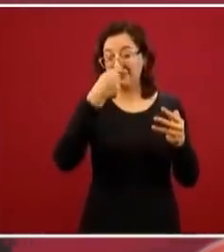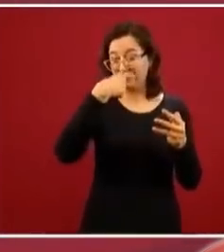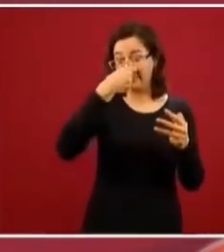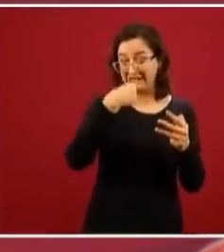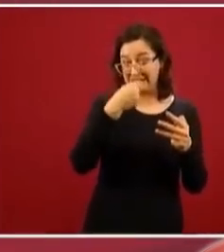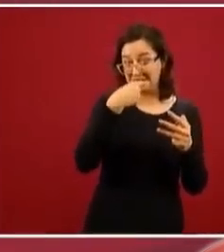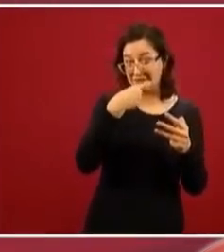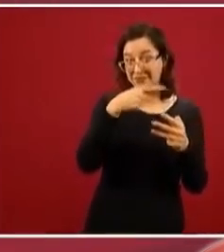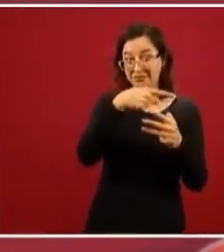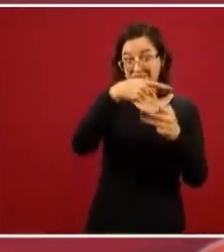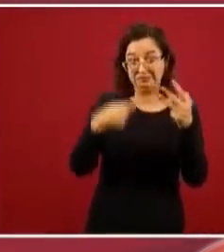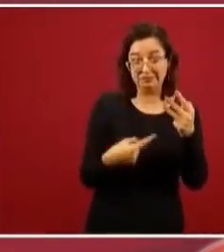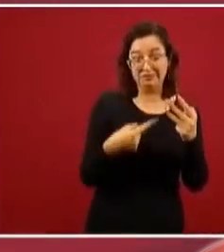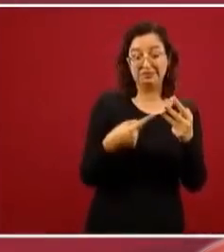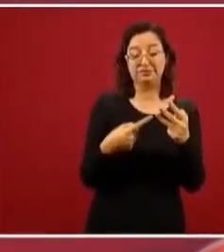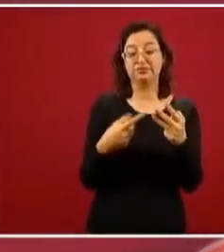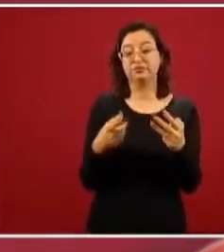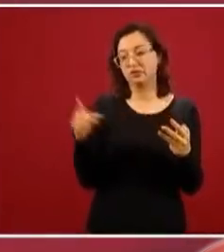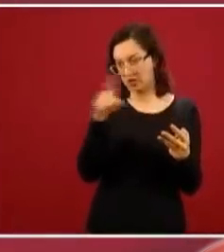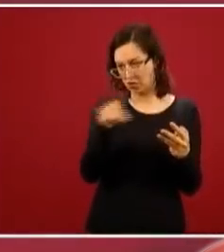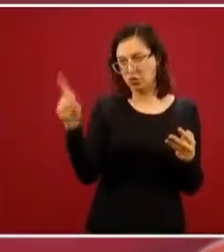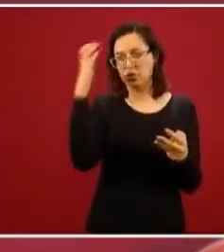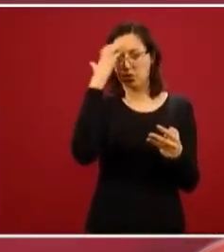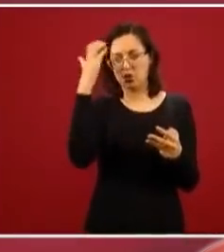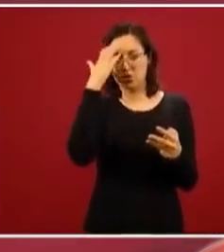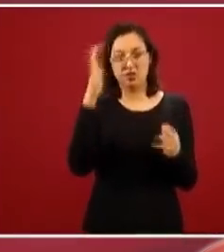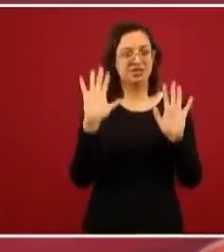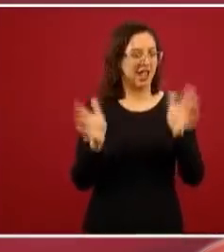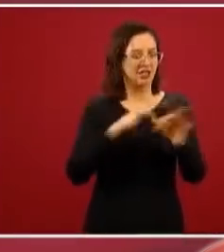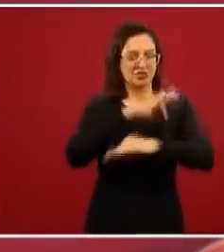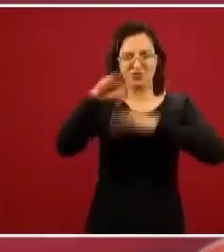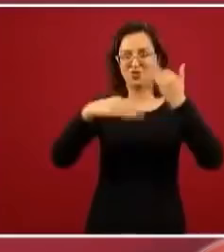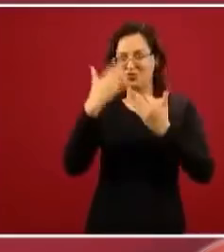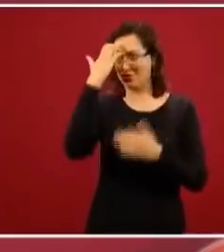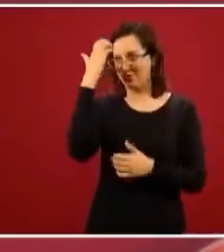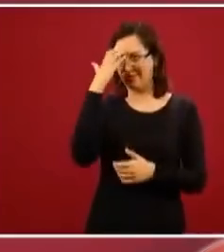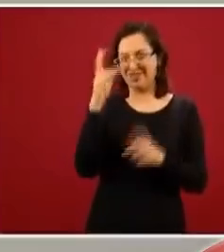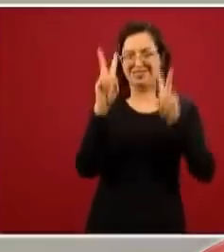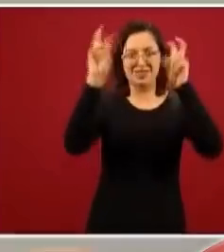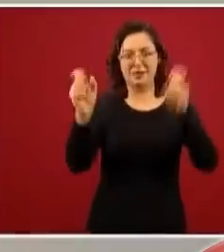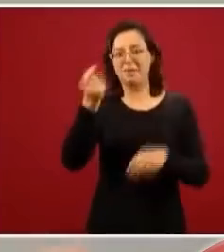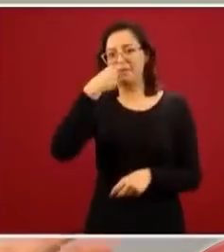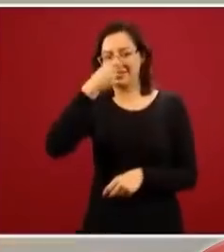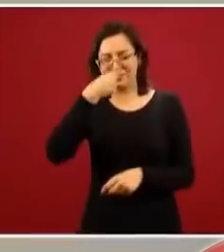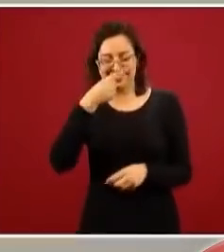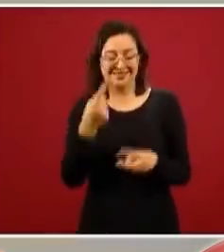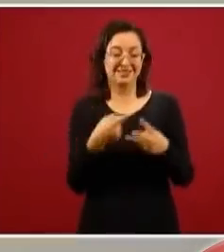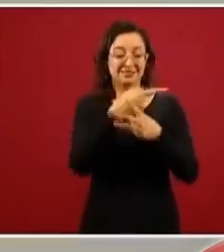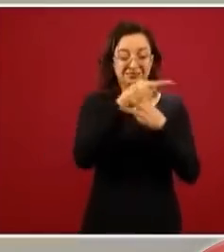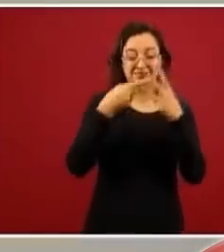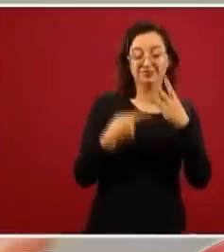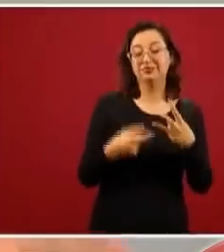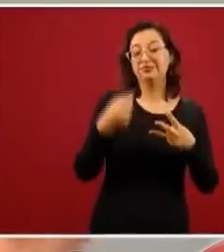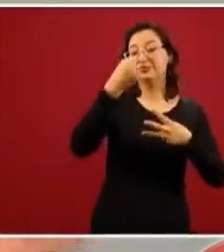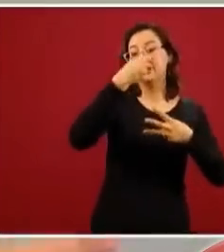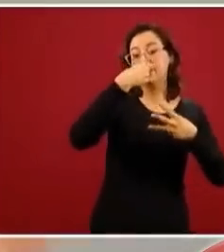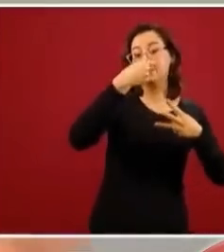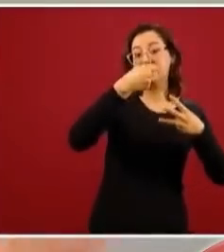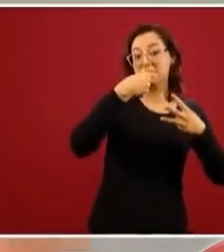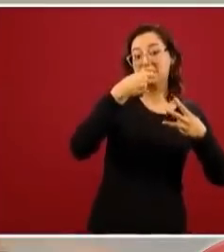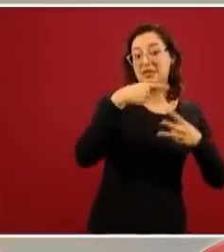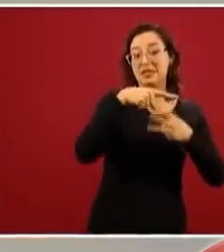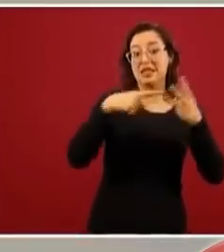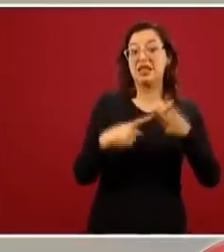algo un poco técnico, pero ya creo que todo el mundo ya se está volviendo experto en medicamentos. Son 3 medicamentos que en el